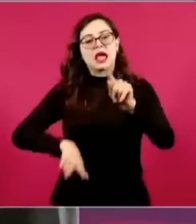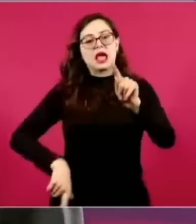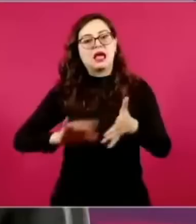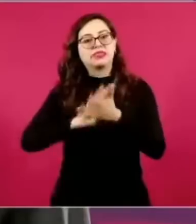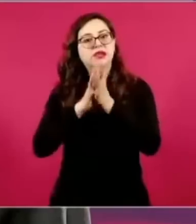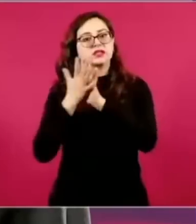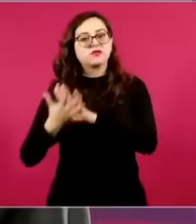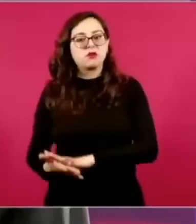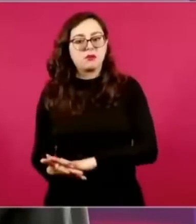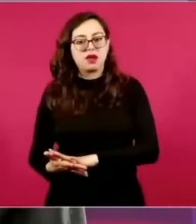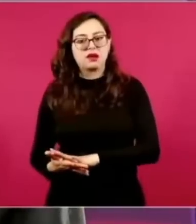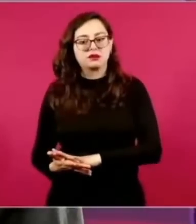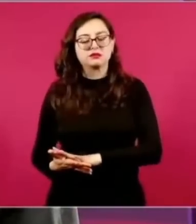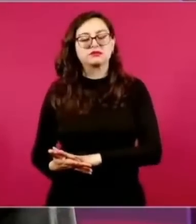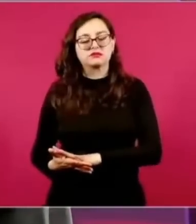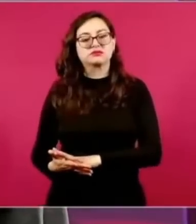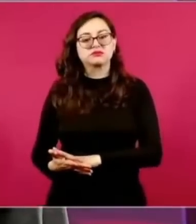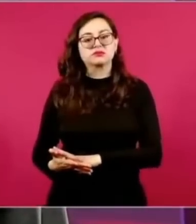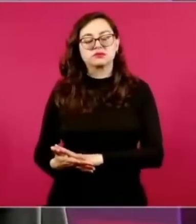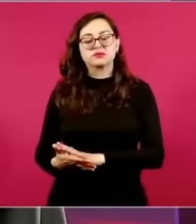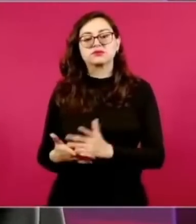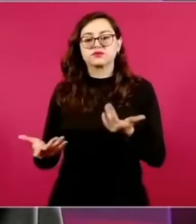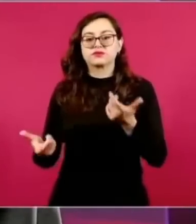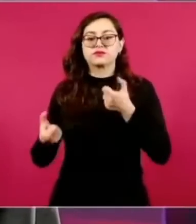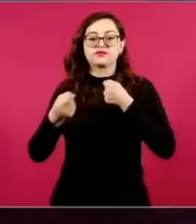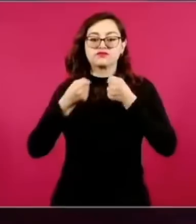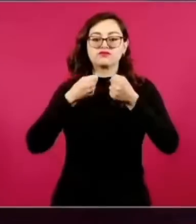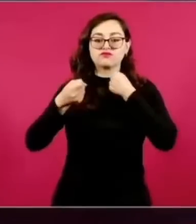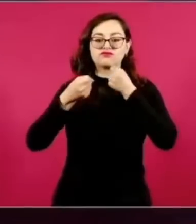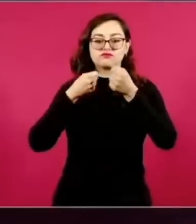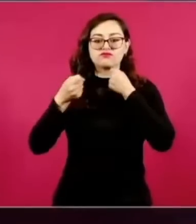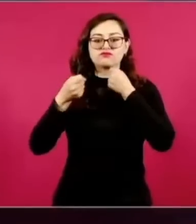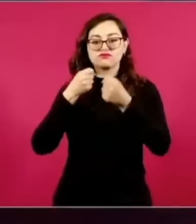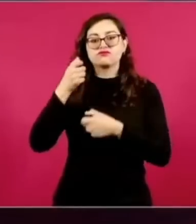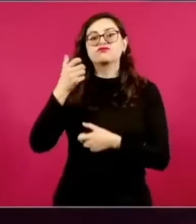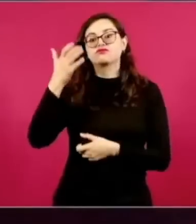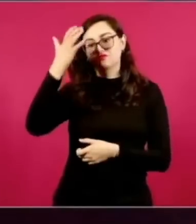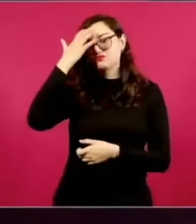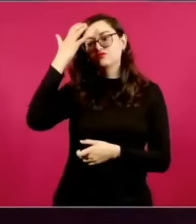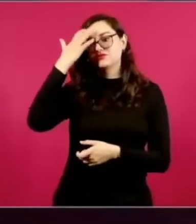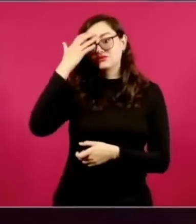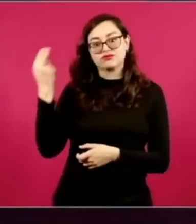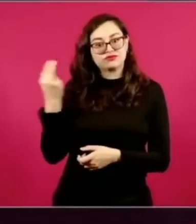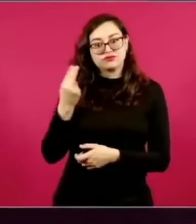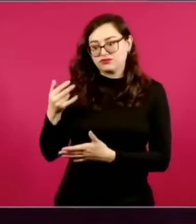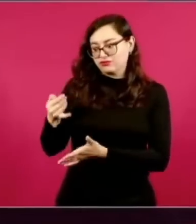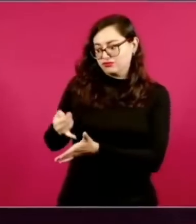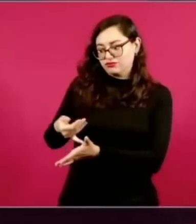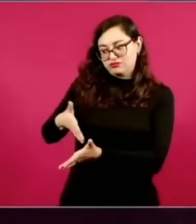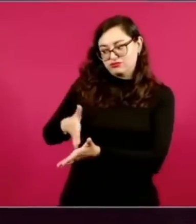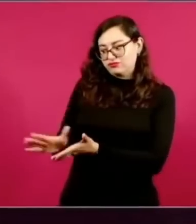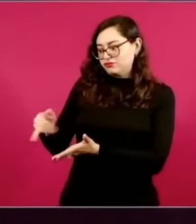tenían que contar con una imprenta.